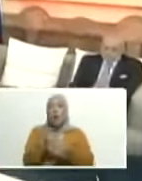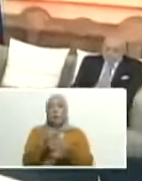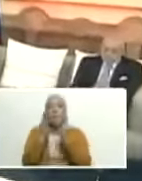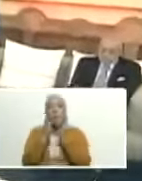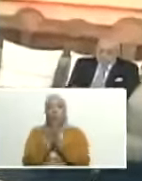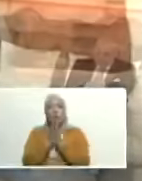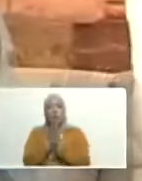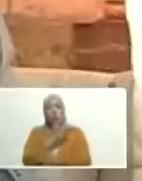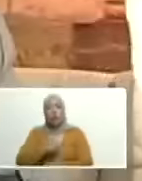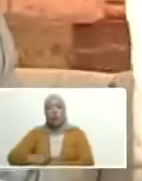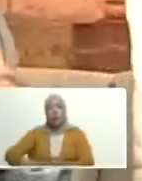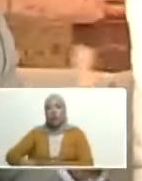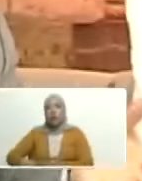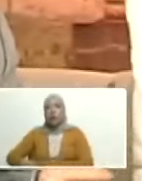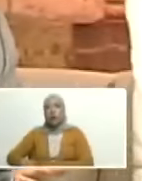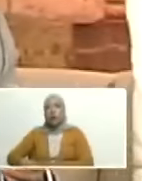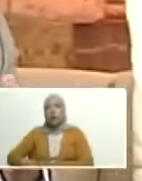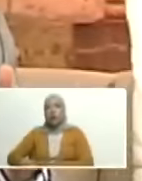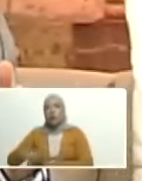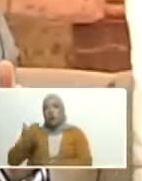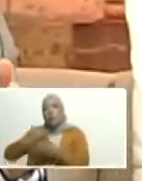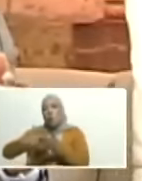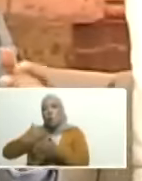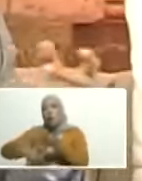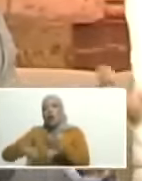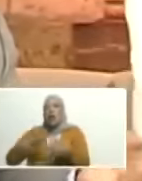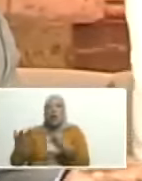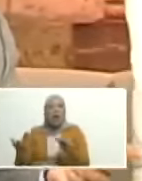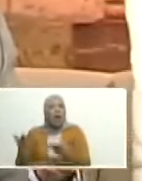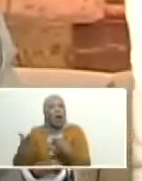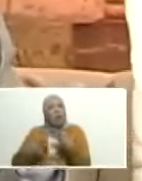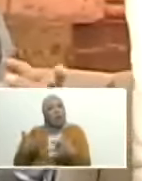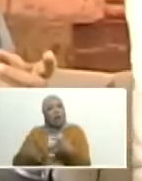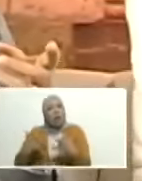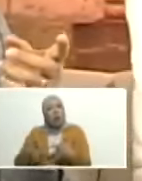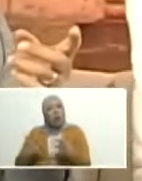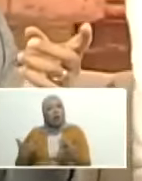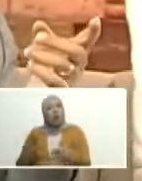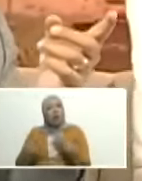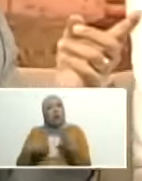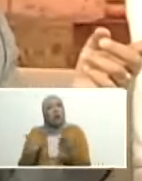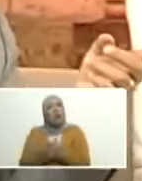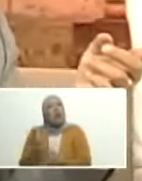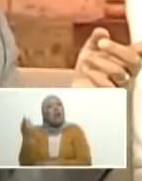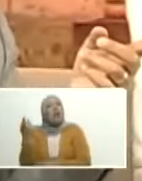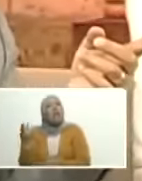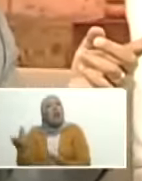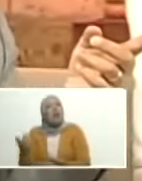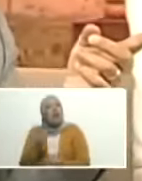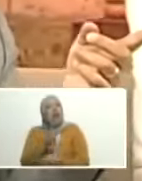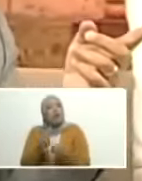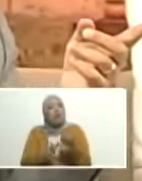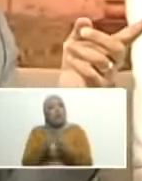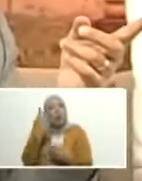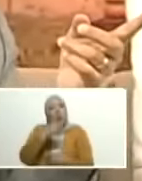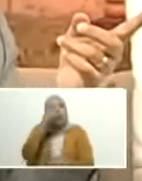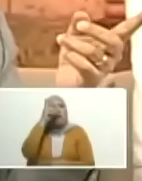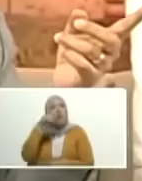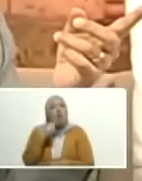Rodríguez me diga la hoja de ruta, qué está sucediendo a esta hora. Vicepresidenta, ¿tiene